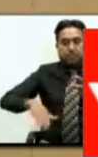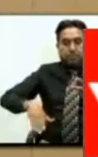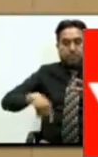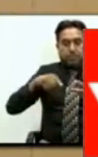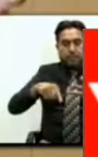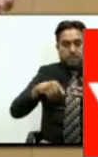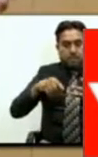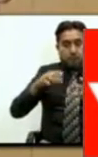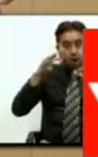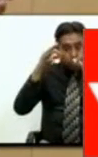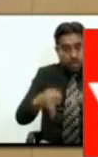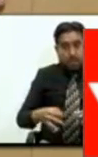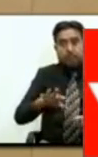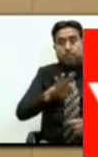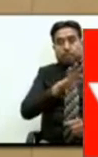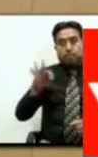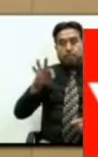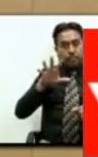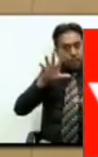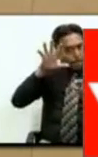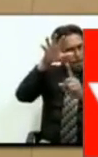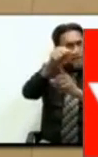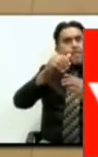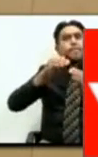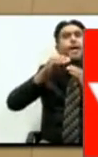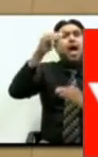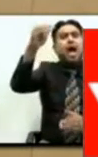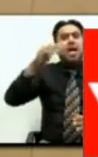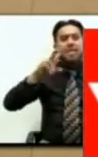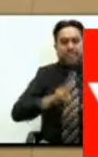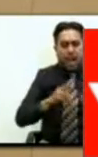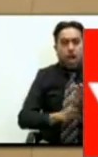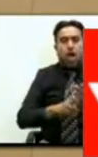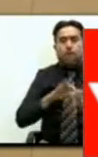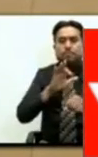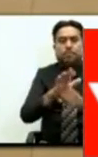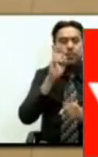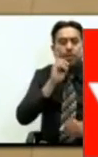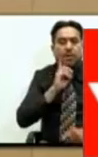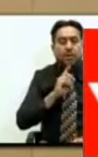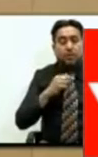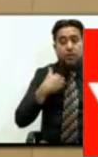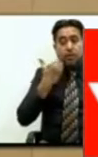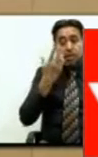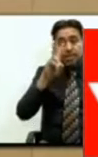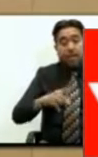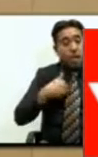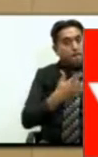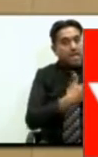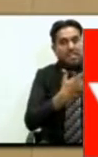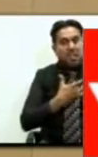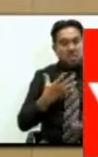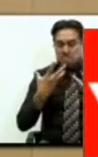un alcance todavía mayor sin embargo de manera y lo quiero decir decepcionante